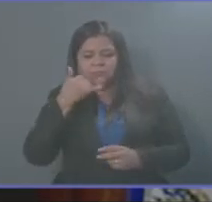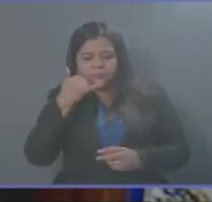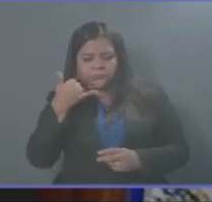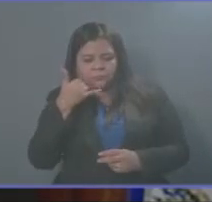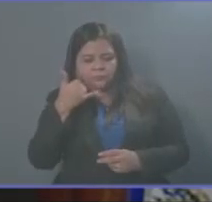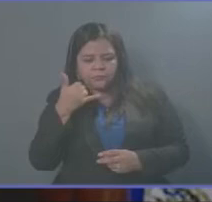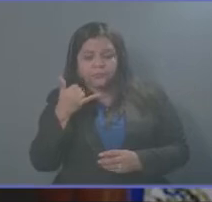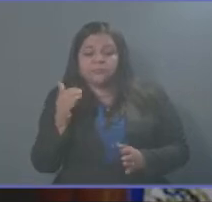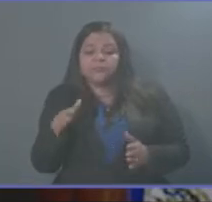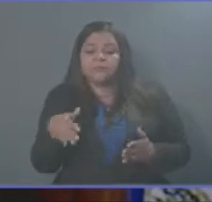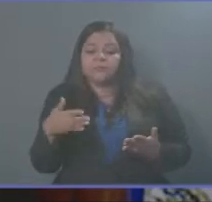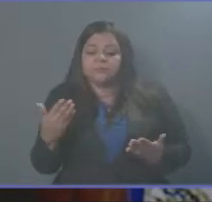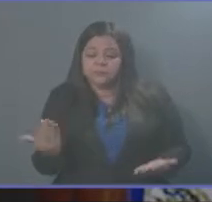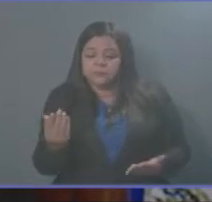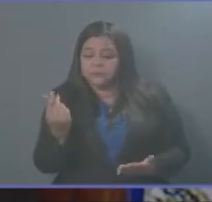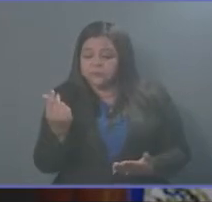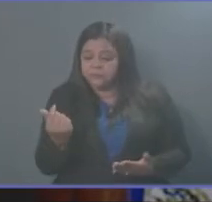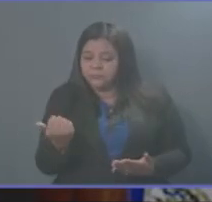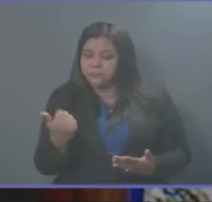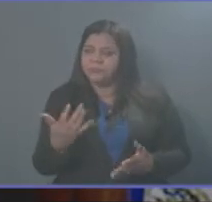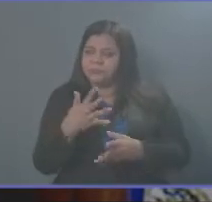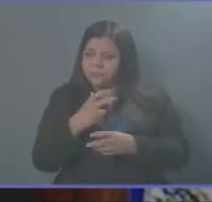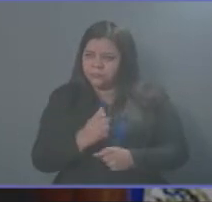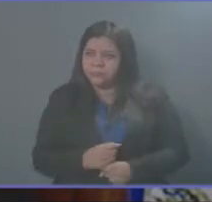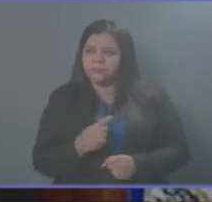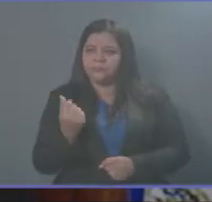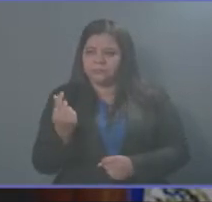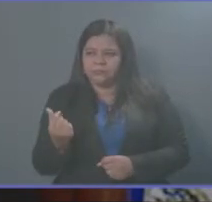el Estado tenga recursos para seguridad?